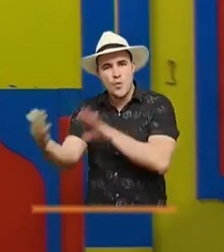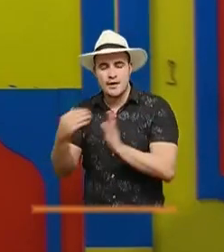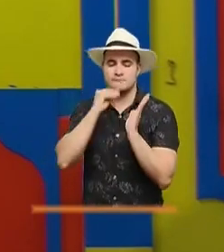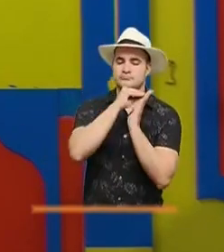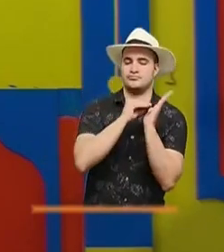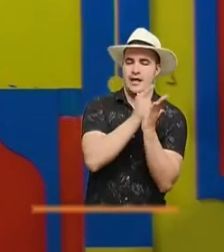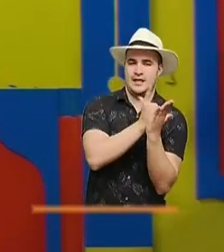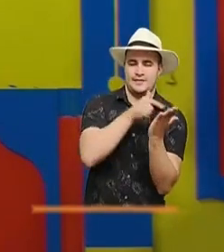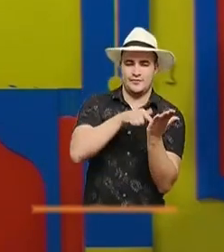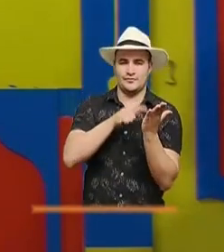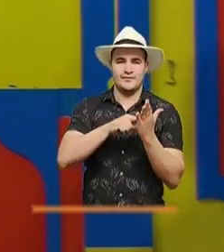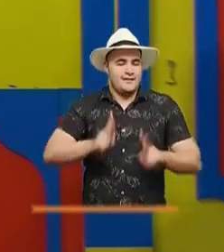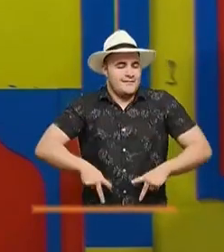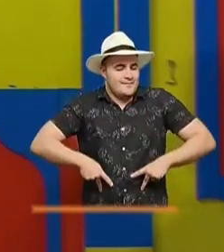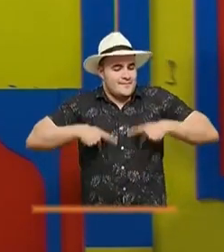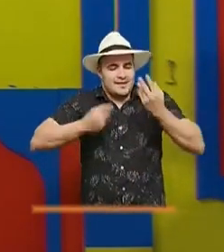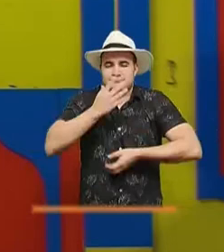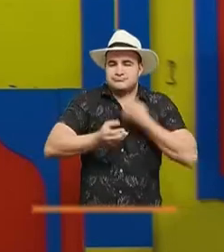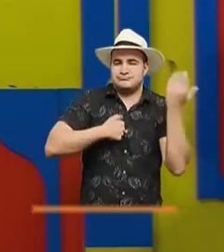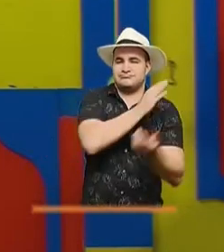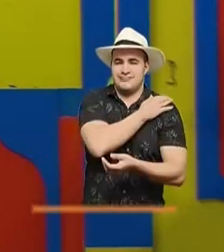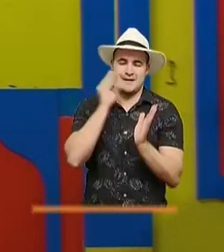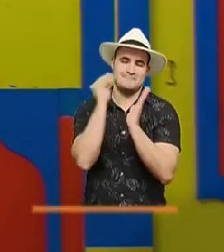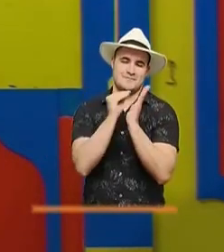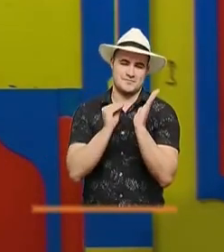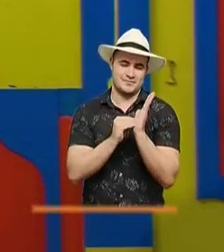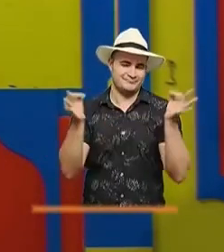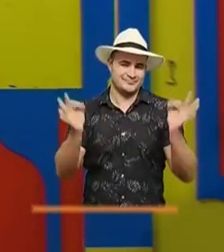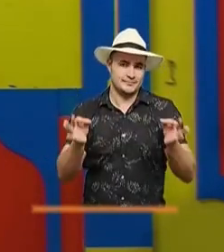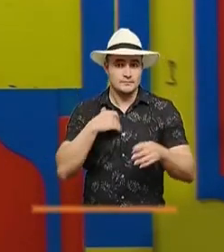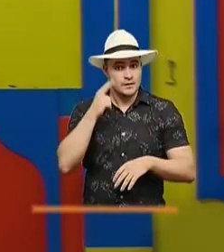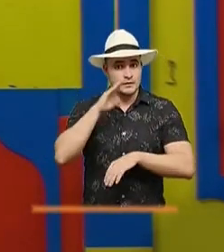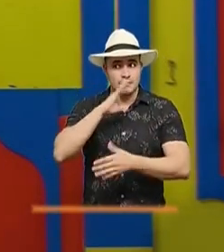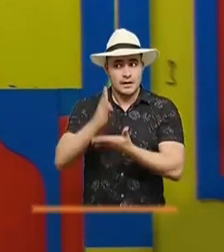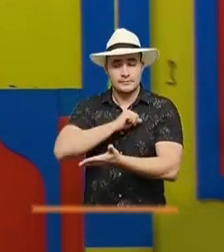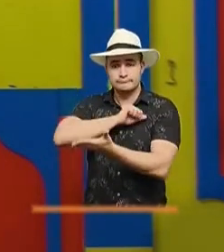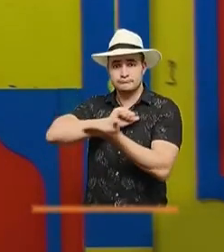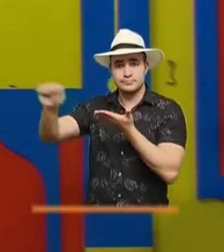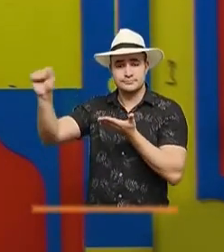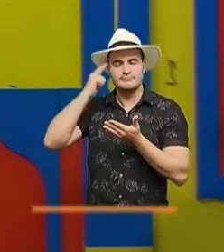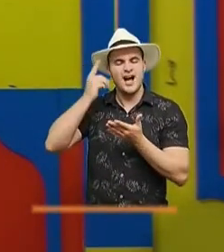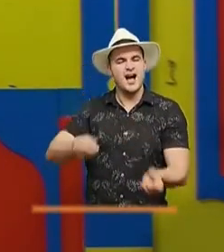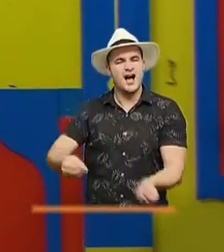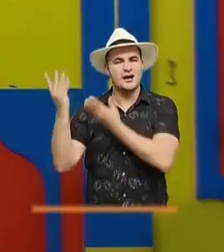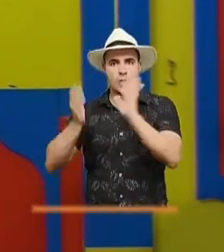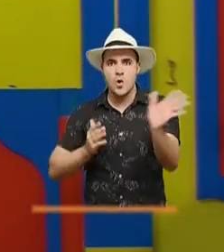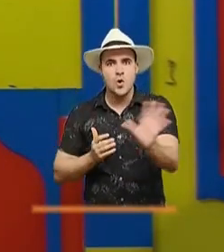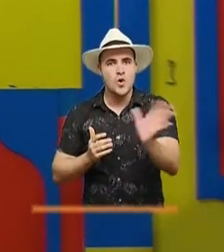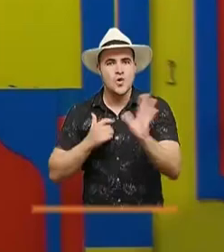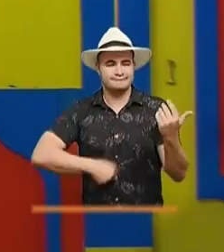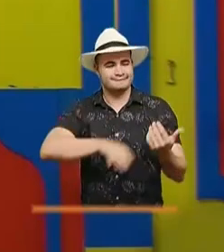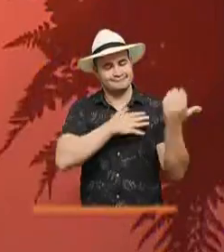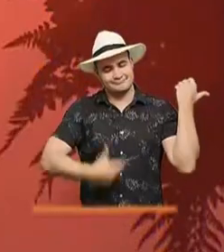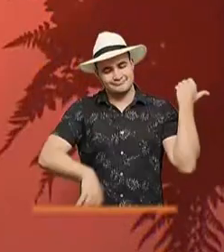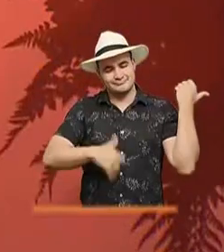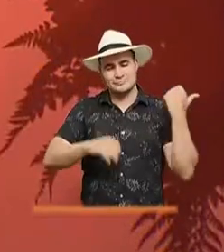Trova Era la Vida, un personaje que hay que recordar porque en definitiva marcó la historia, hace parte de lo que es la esencia de la